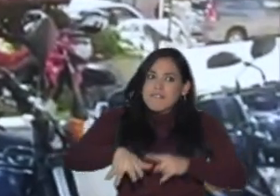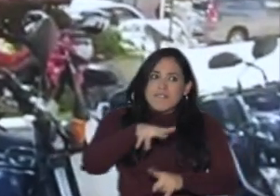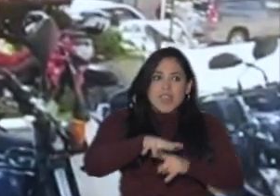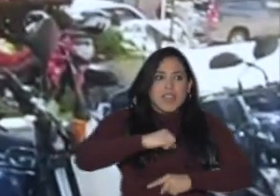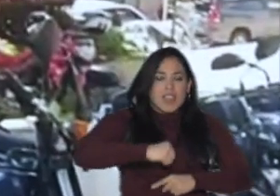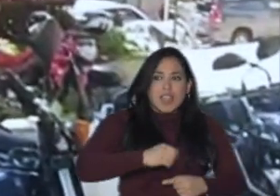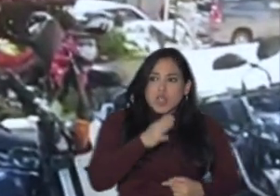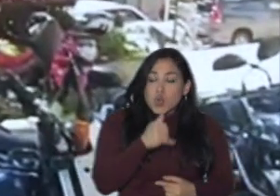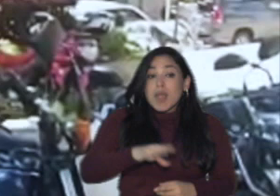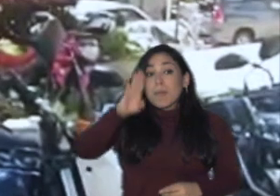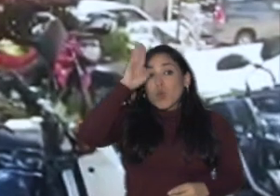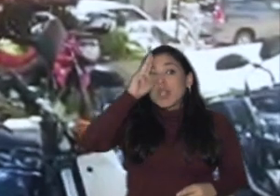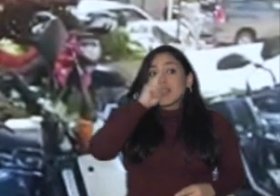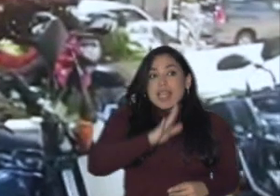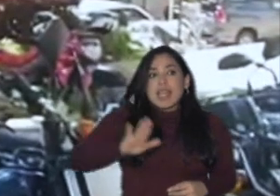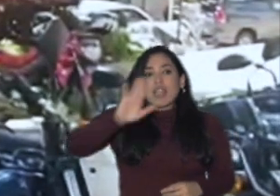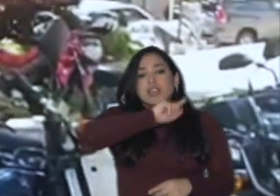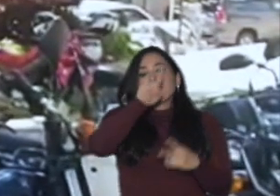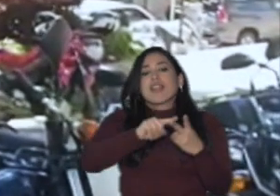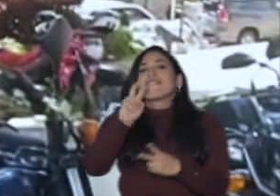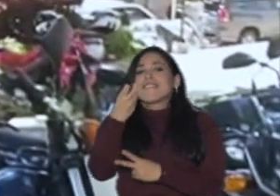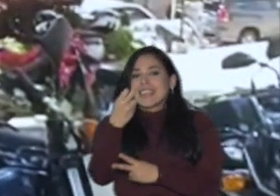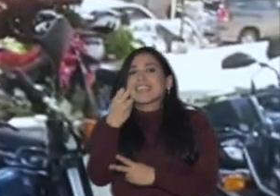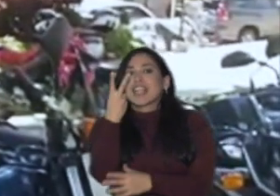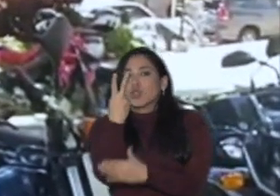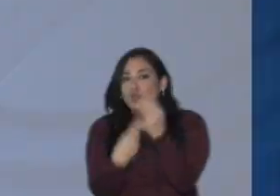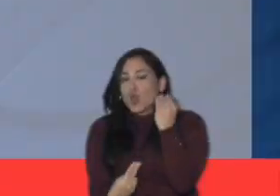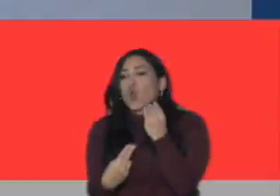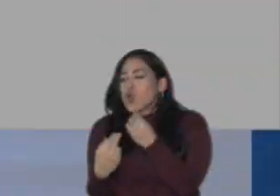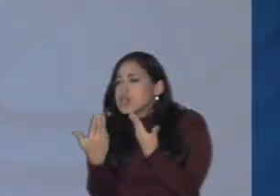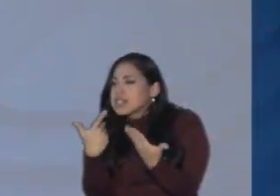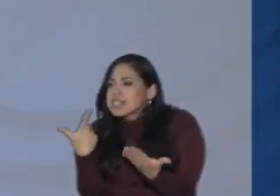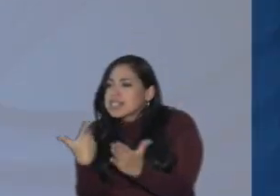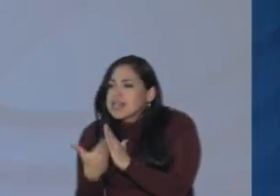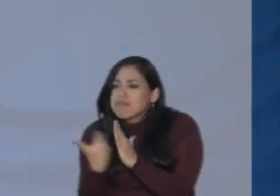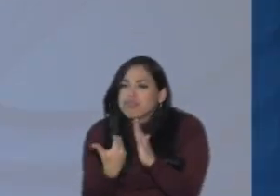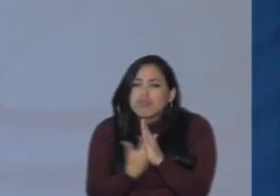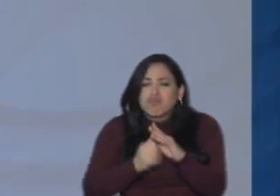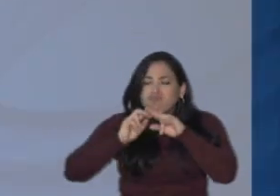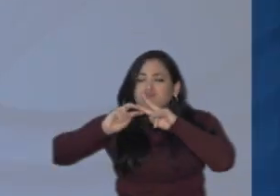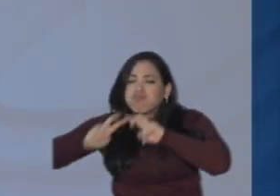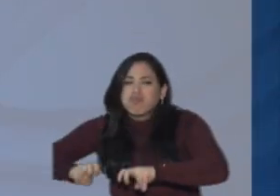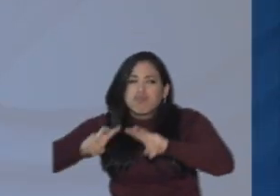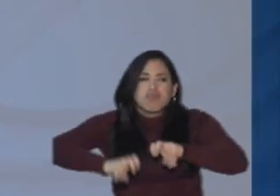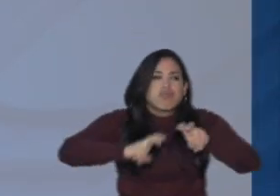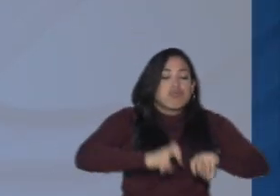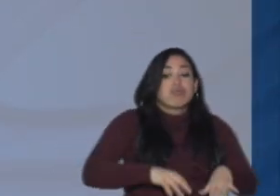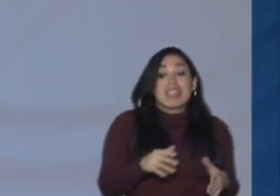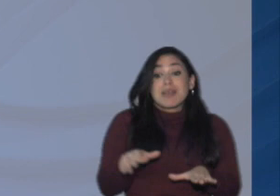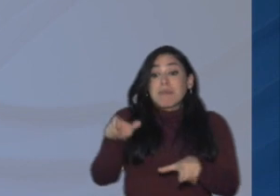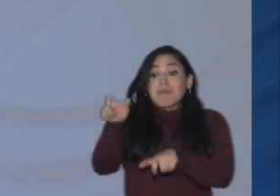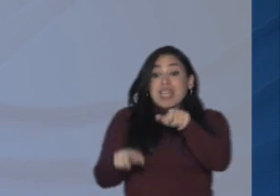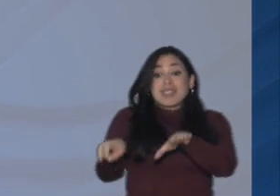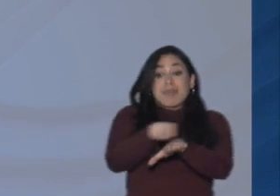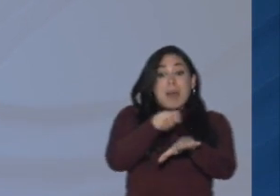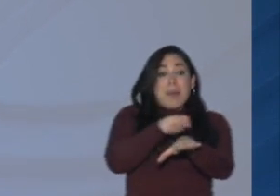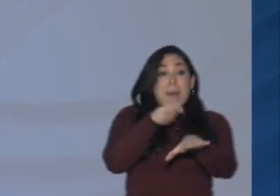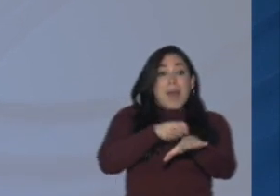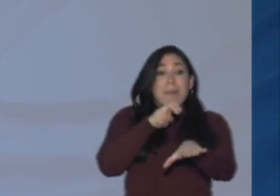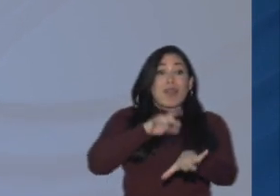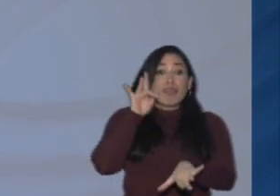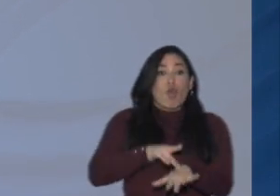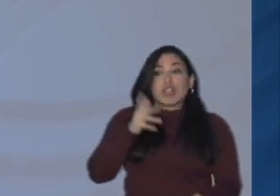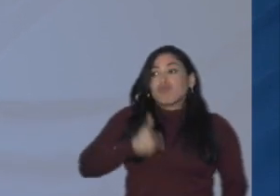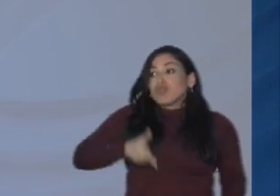Policía Nacional, junto con la Fiscalía, nos encontramos ya en la parte de investigación. Los pasajeros tuvieron que llegar a